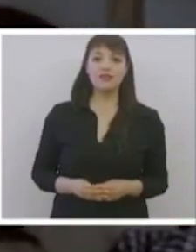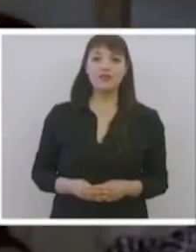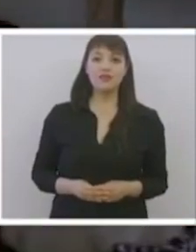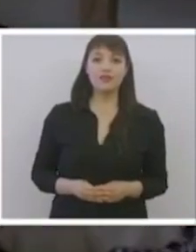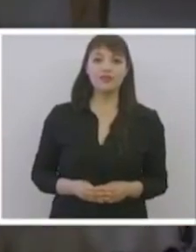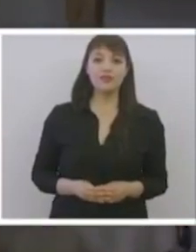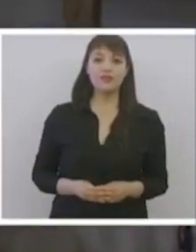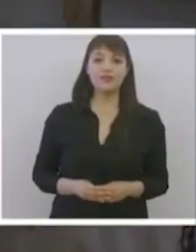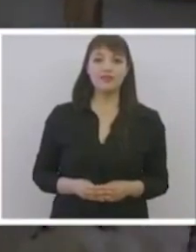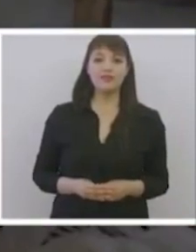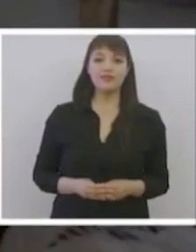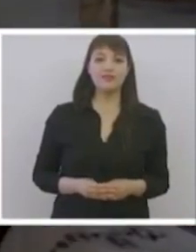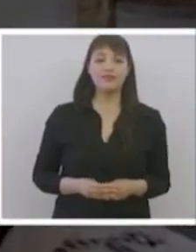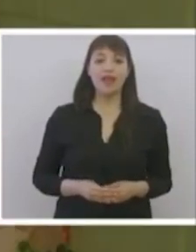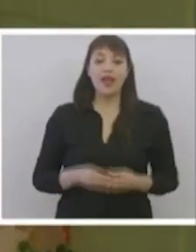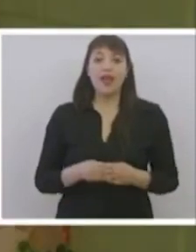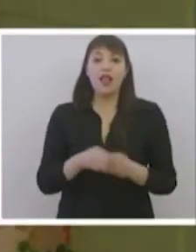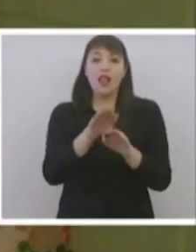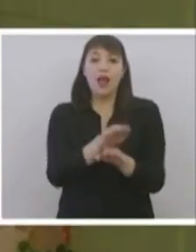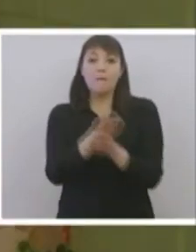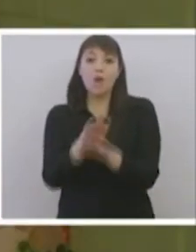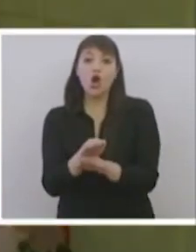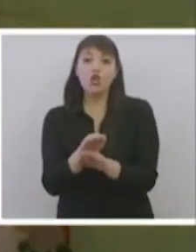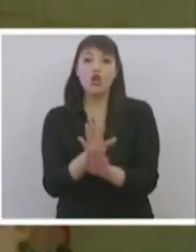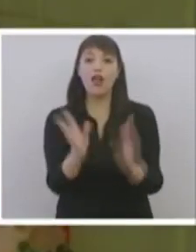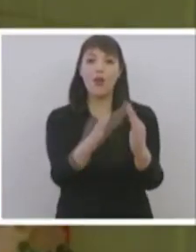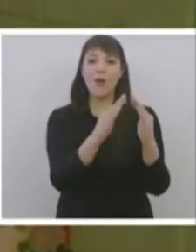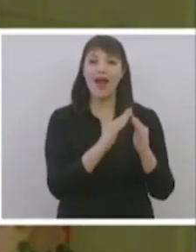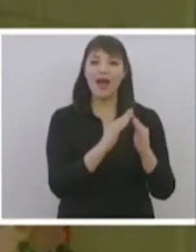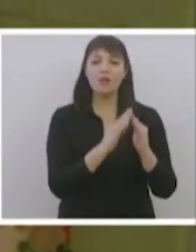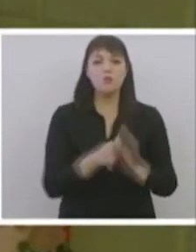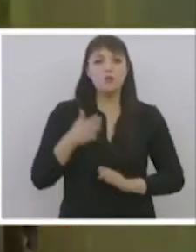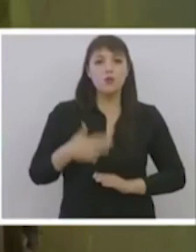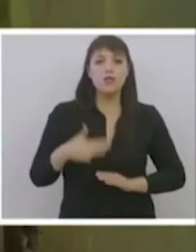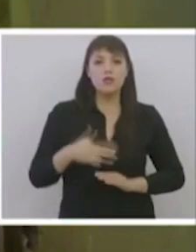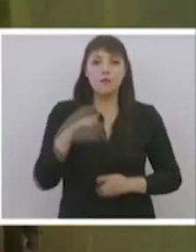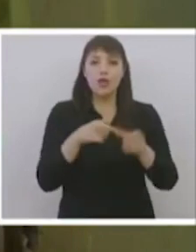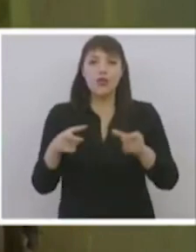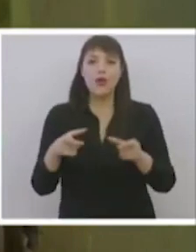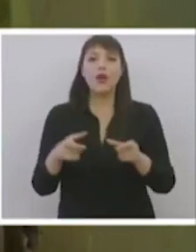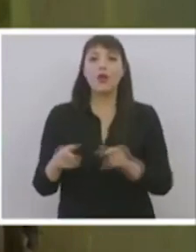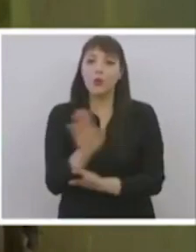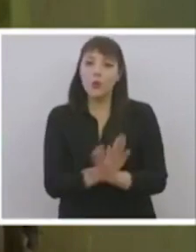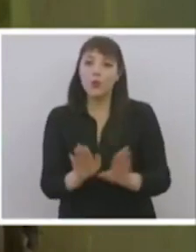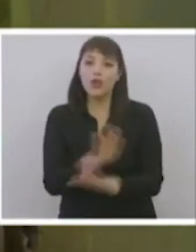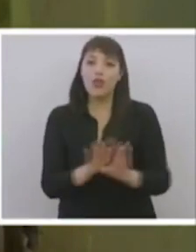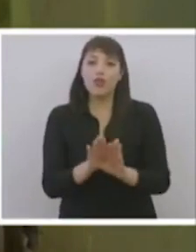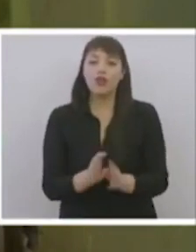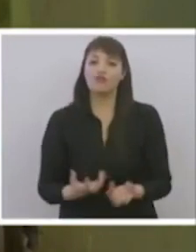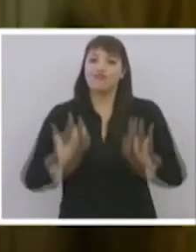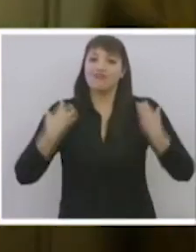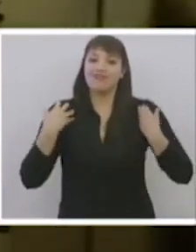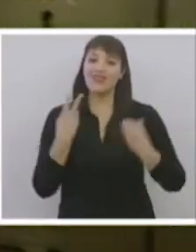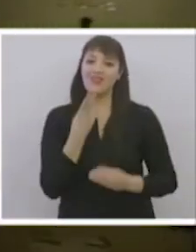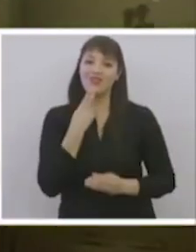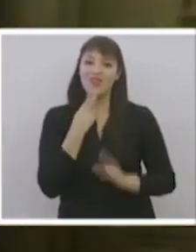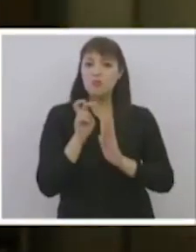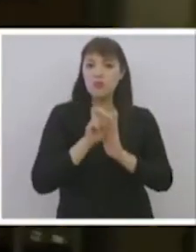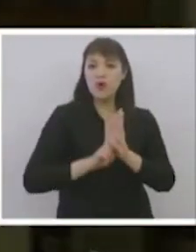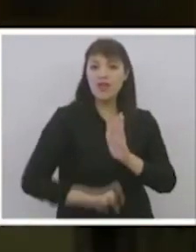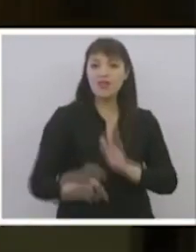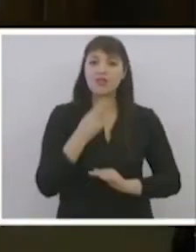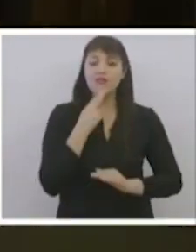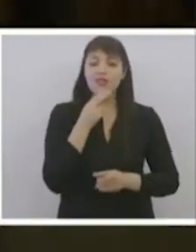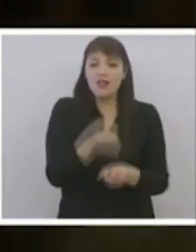realice apoyo, es las labores de cuidado que están realizando, y ahí es donde es sumamente importante contar con estos espacios,